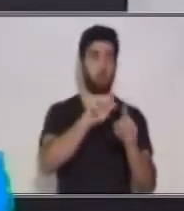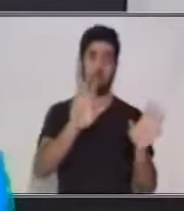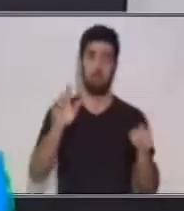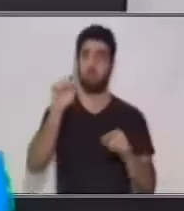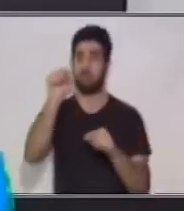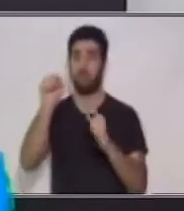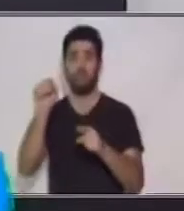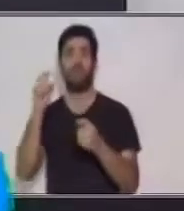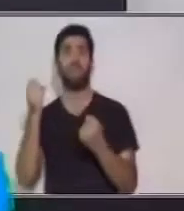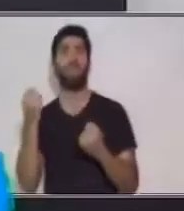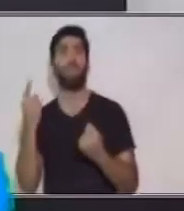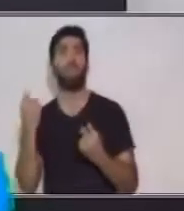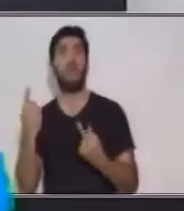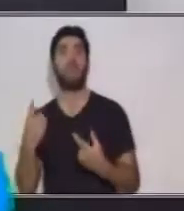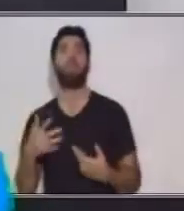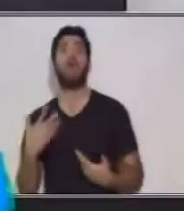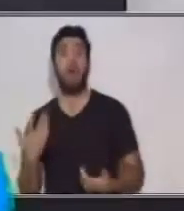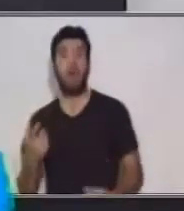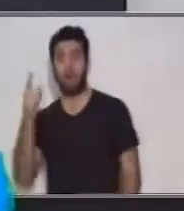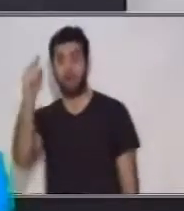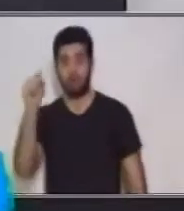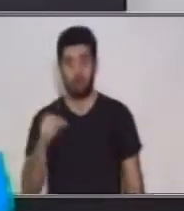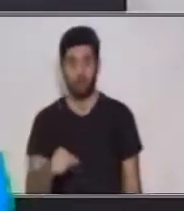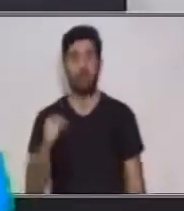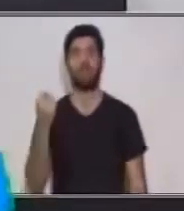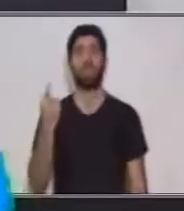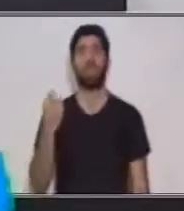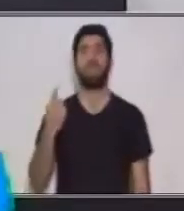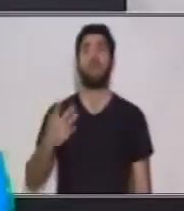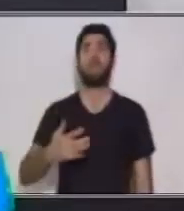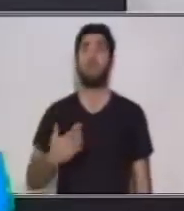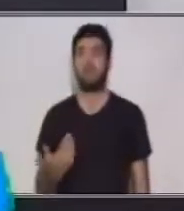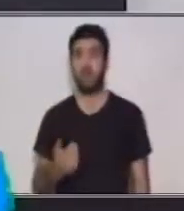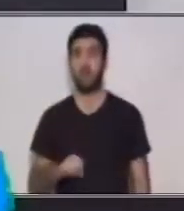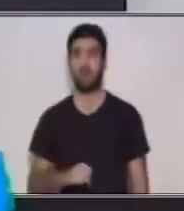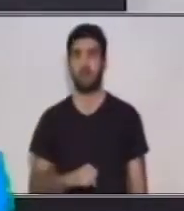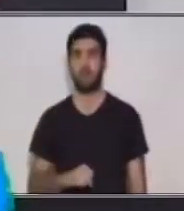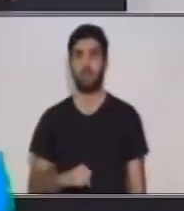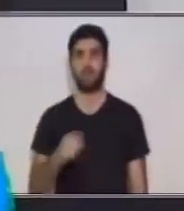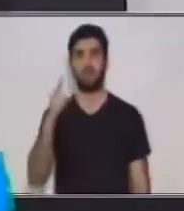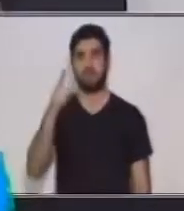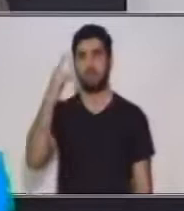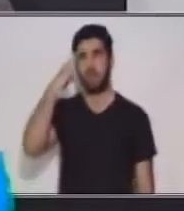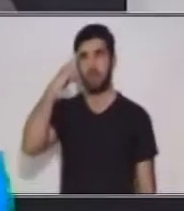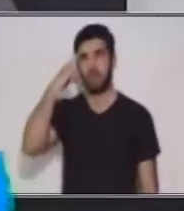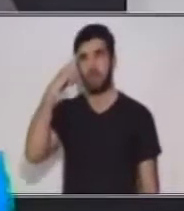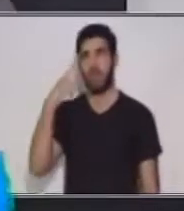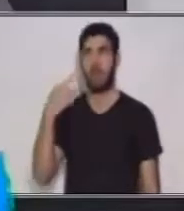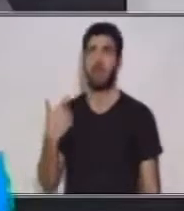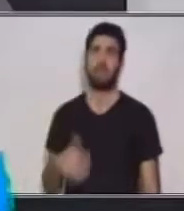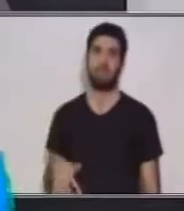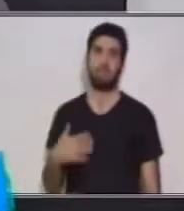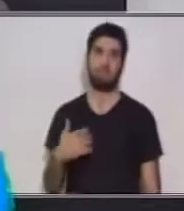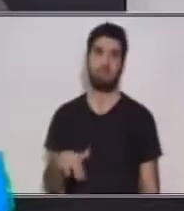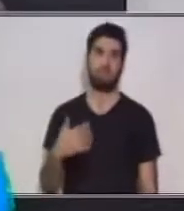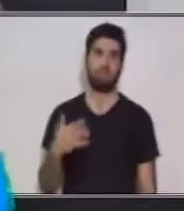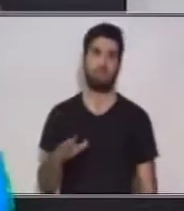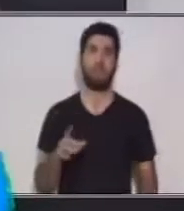las medidas. En este caso son 2 centímetros. En este momento tú te puedes estar preguntando,